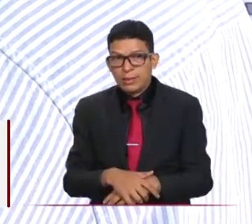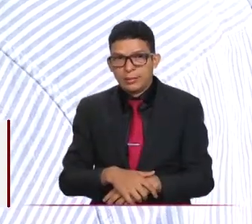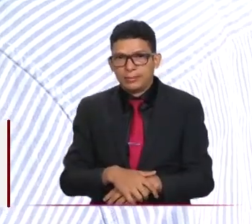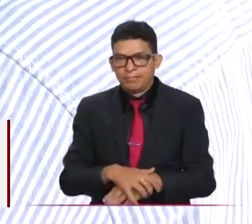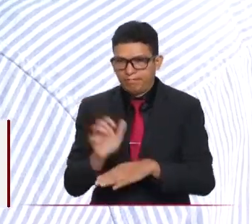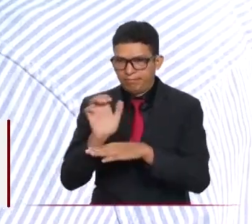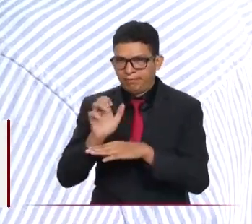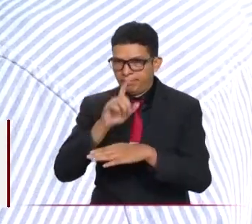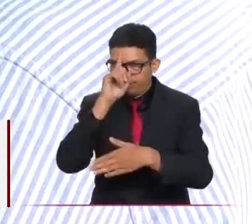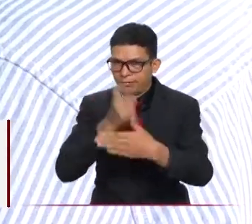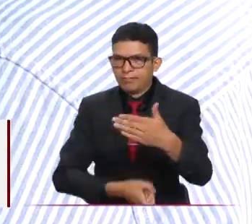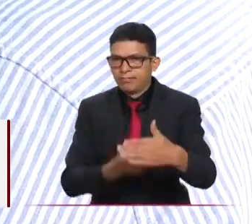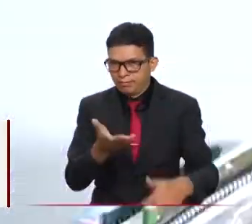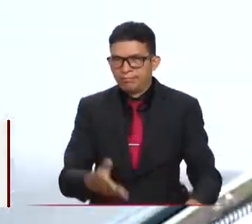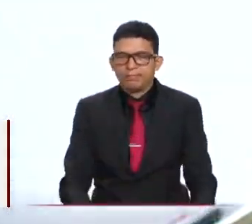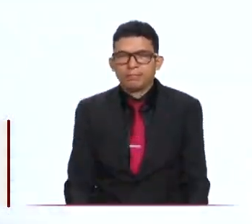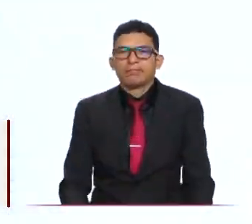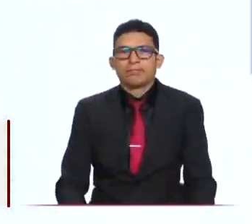las autoridades.